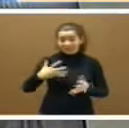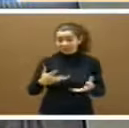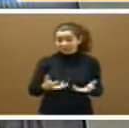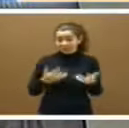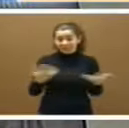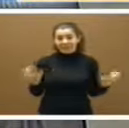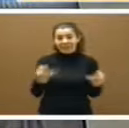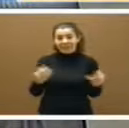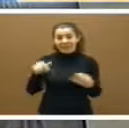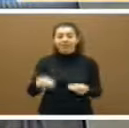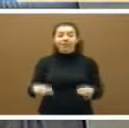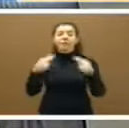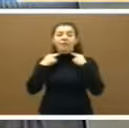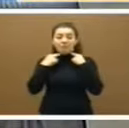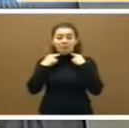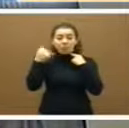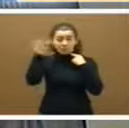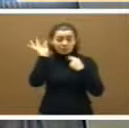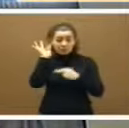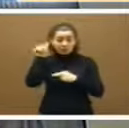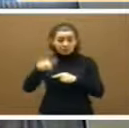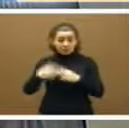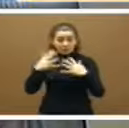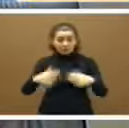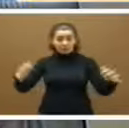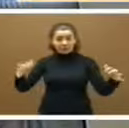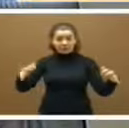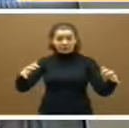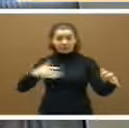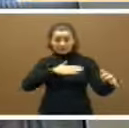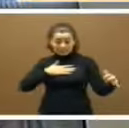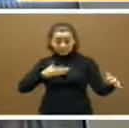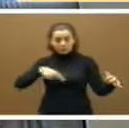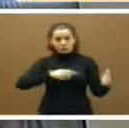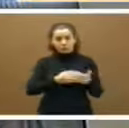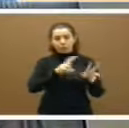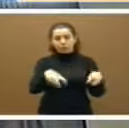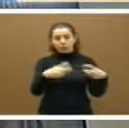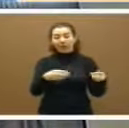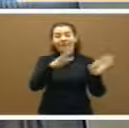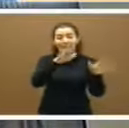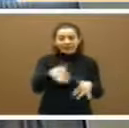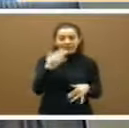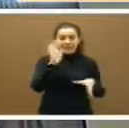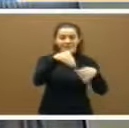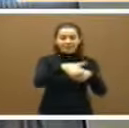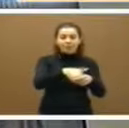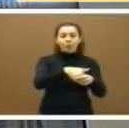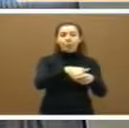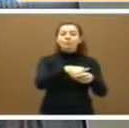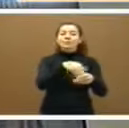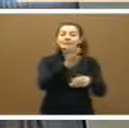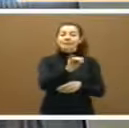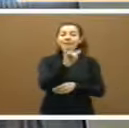los diputados de esta Cámara, los grupos de esta Cámara, lo que querían conseguir con esta enmienda, que al final con el voto favorable de Izquierda Unida aprobaremos, lo que querían